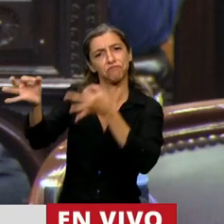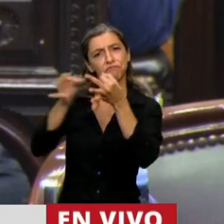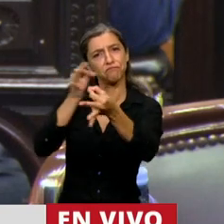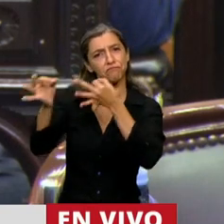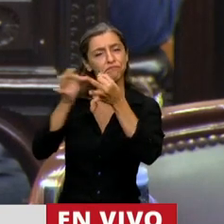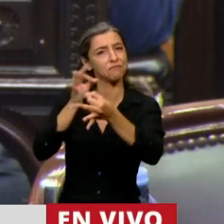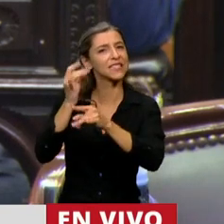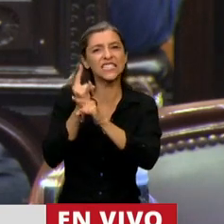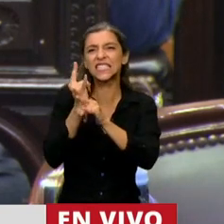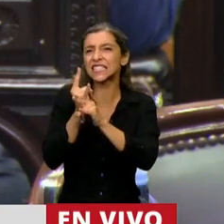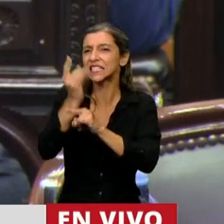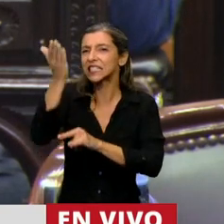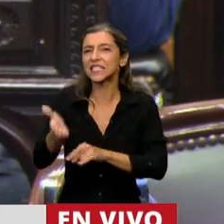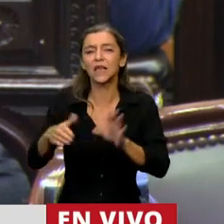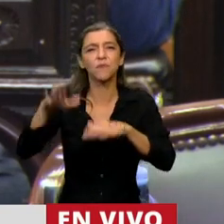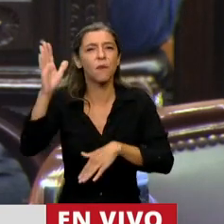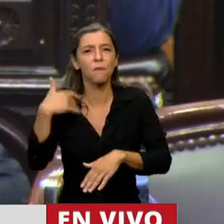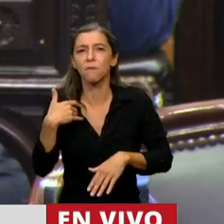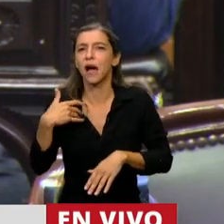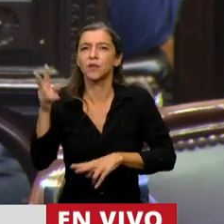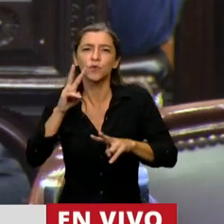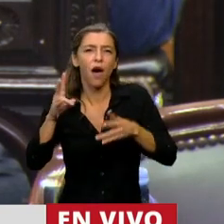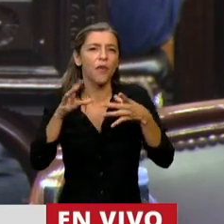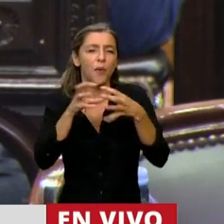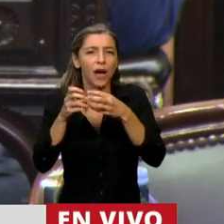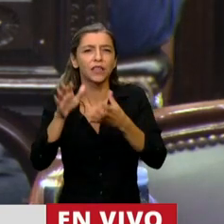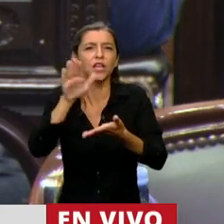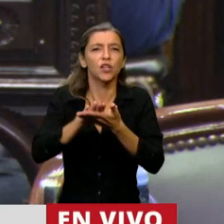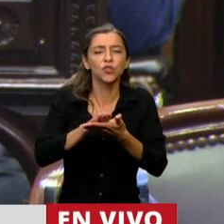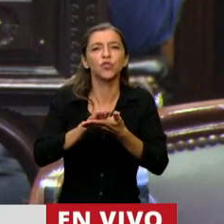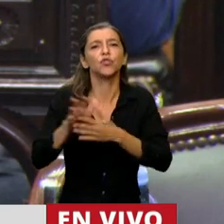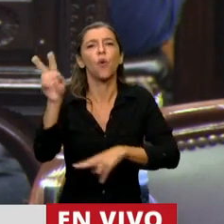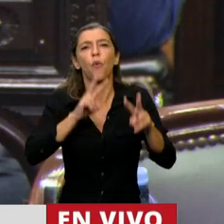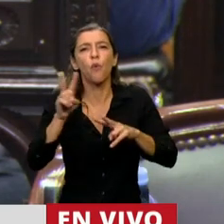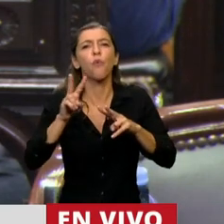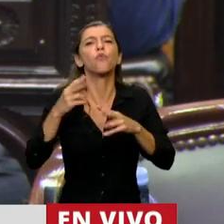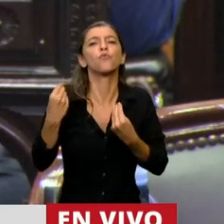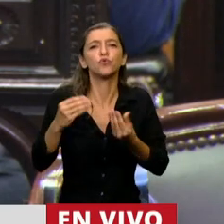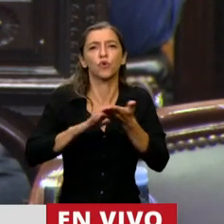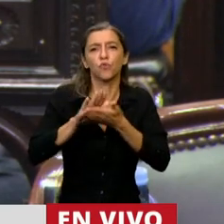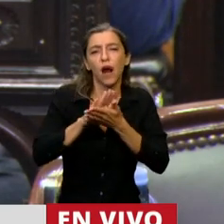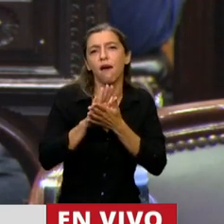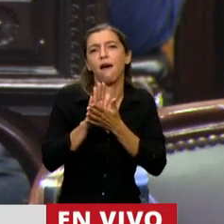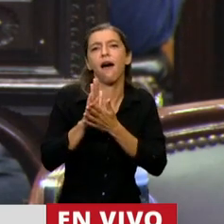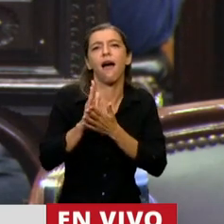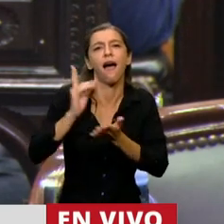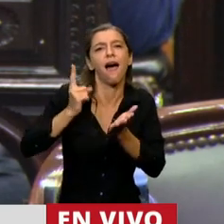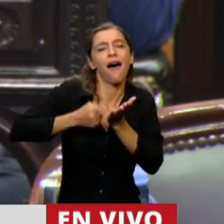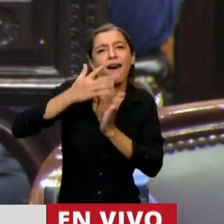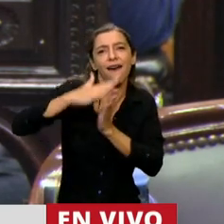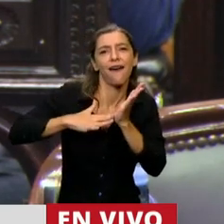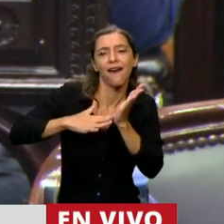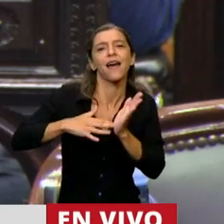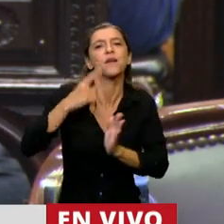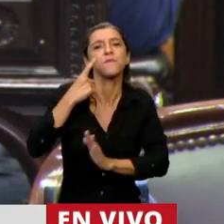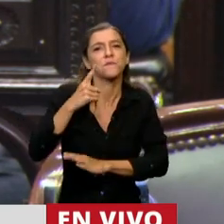el debate de la suspensión de las acciones judiciales de la circular 1050, con lo que